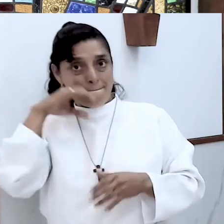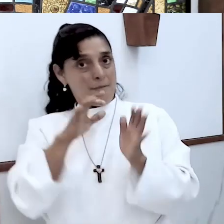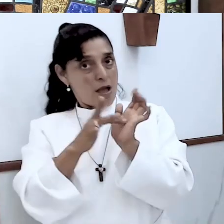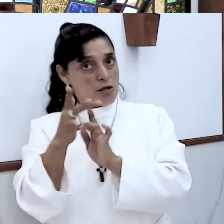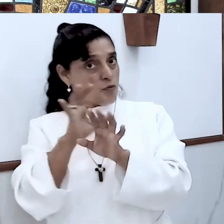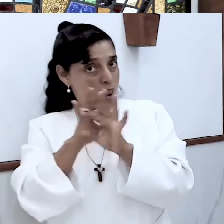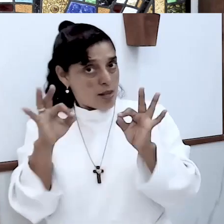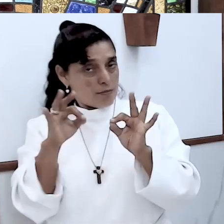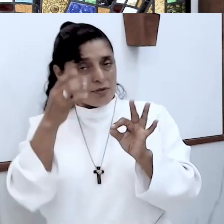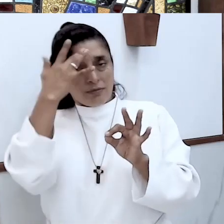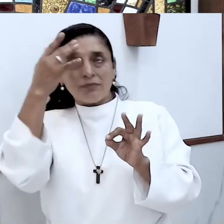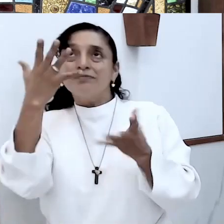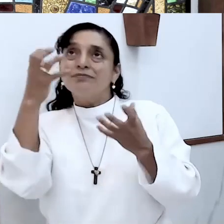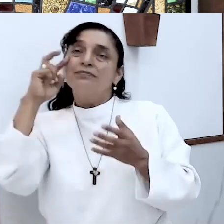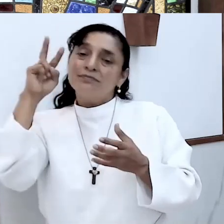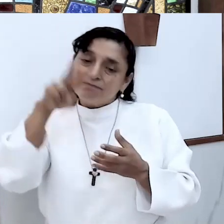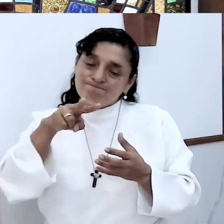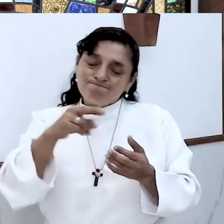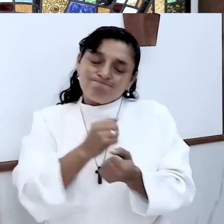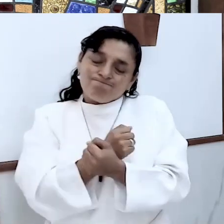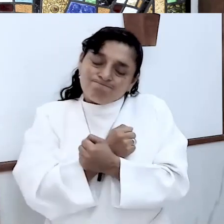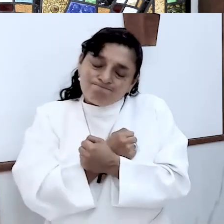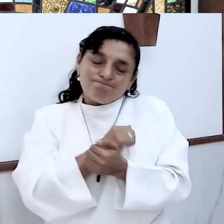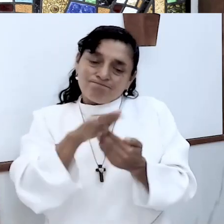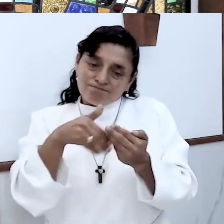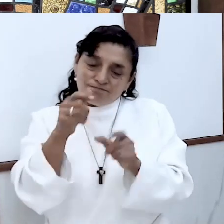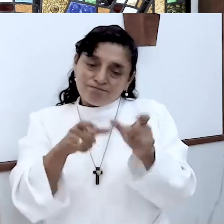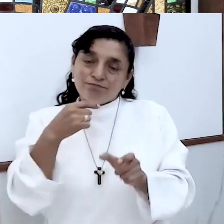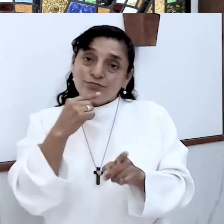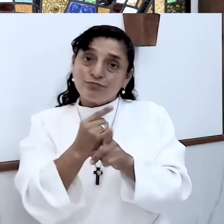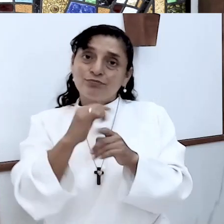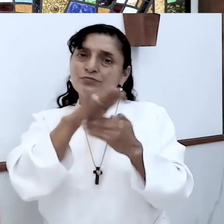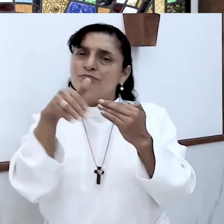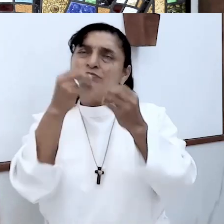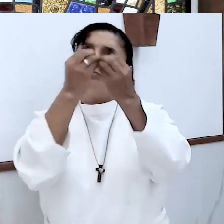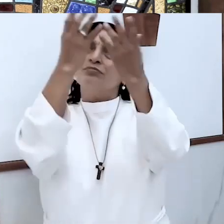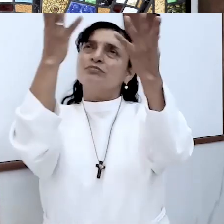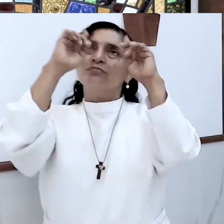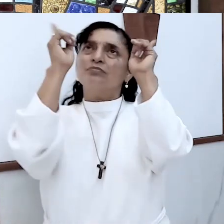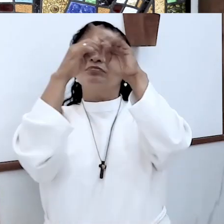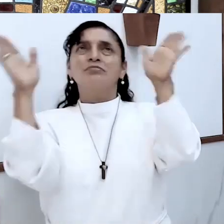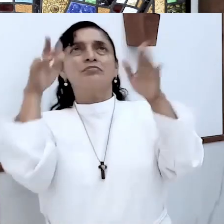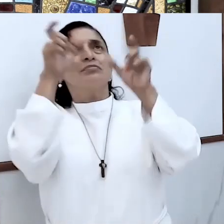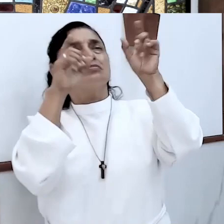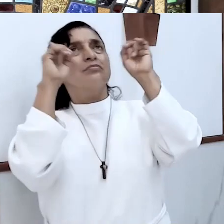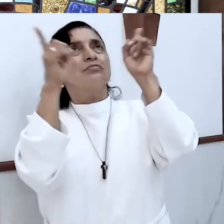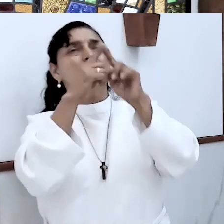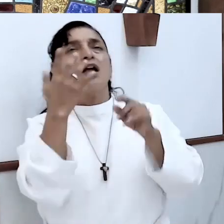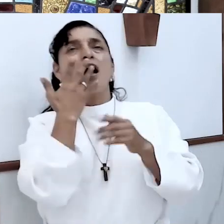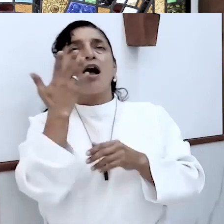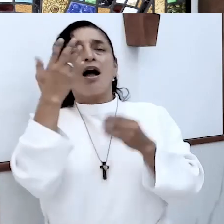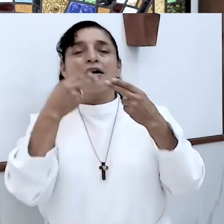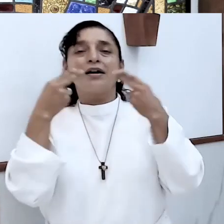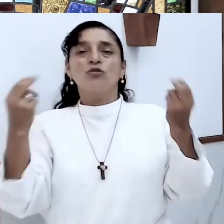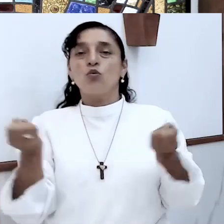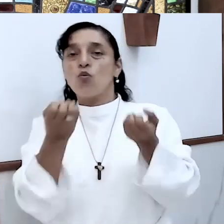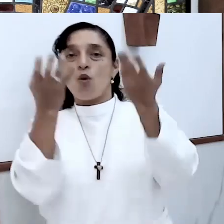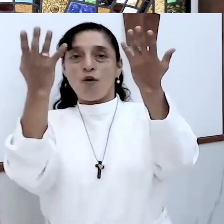que amabas en Él. Por eso junto con los ángeles y los santos cantamos sin cesar el himno de tu